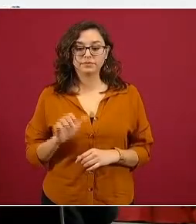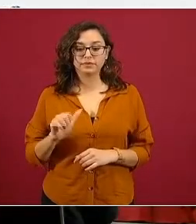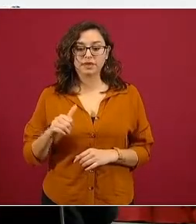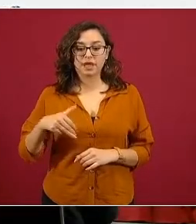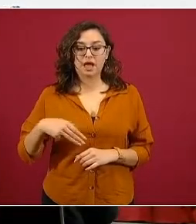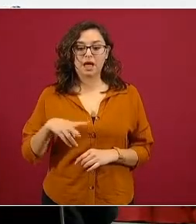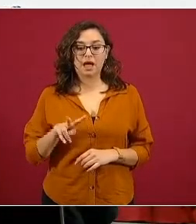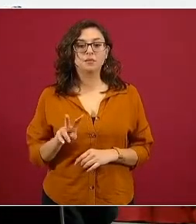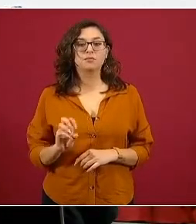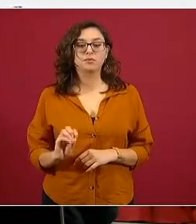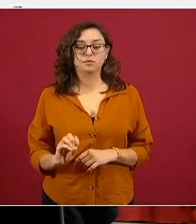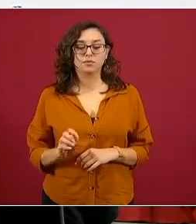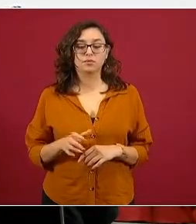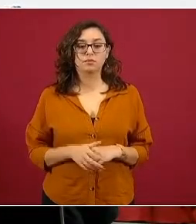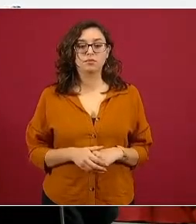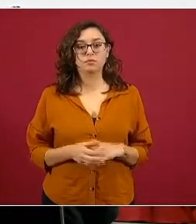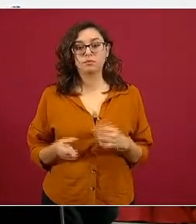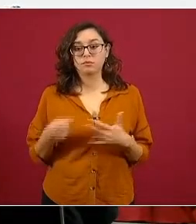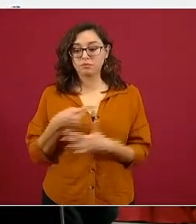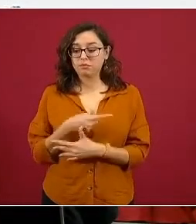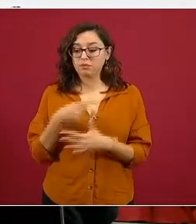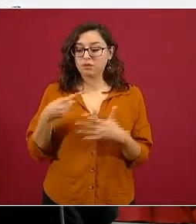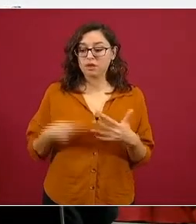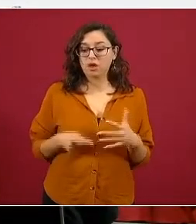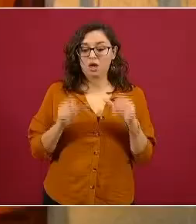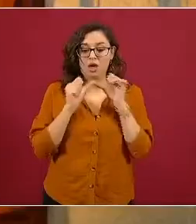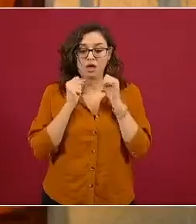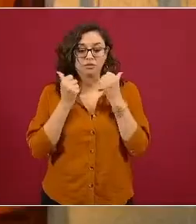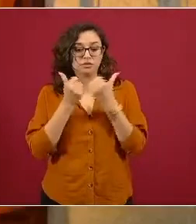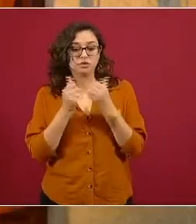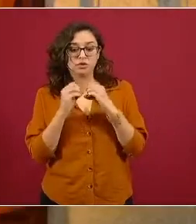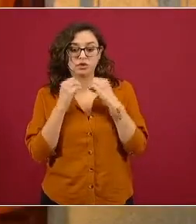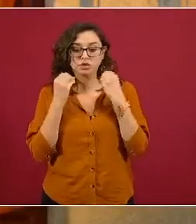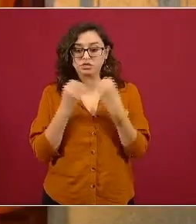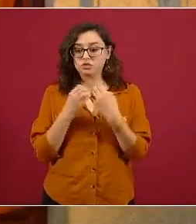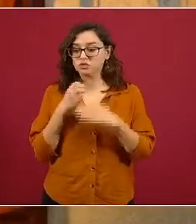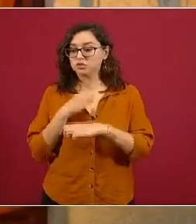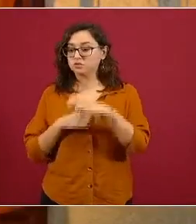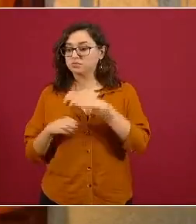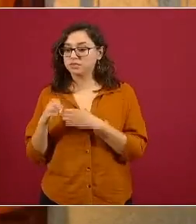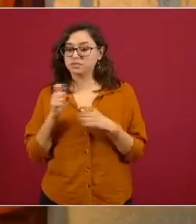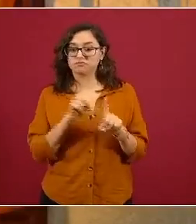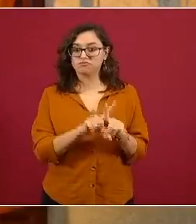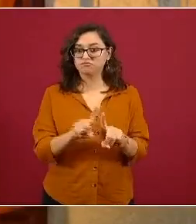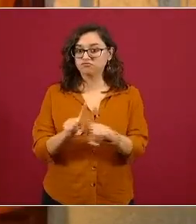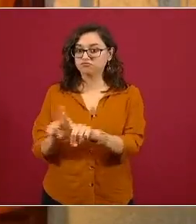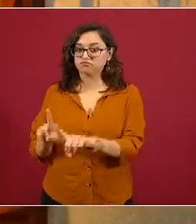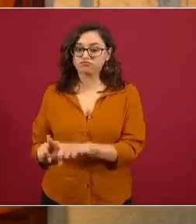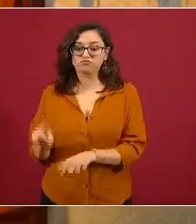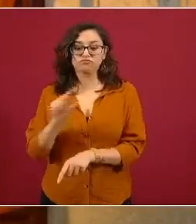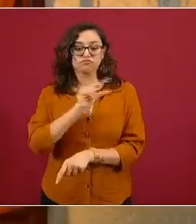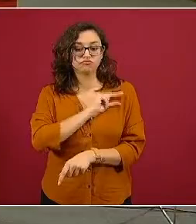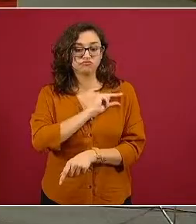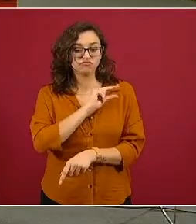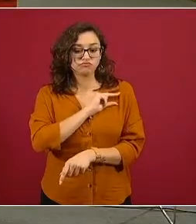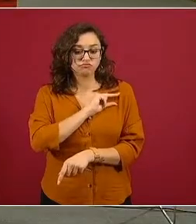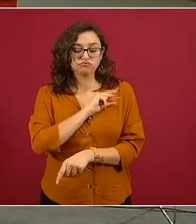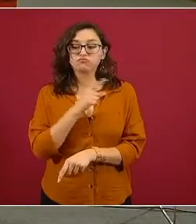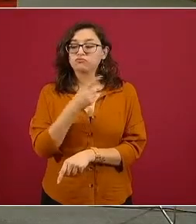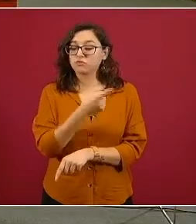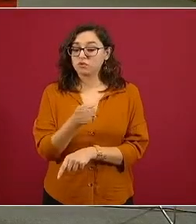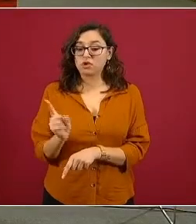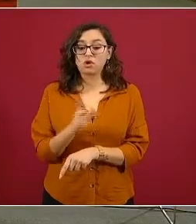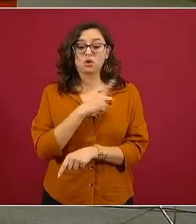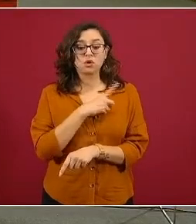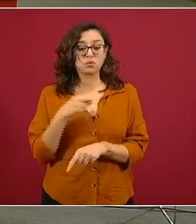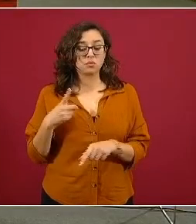Cada una de estas organizaciones, cada una de estas dependencias, tiene compromisos específicos